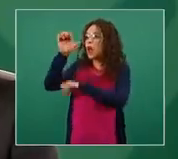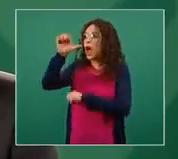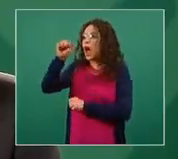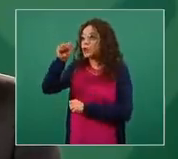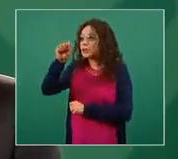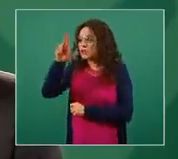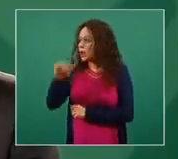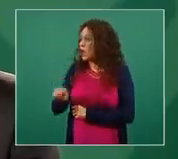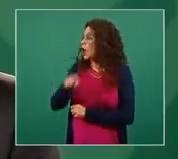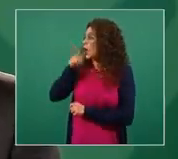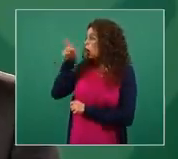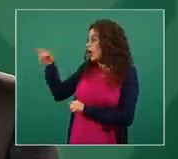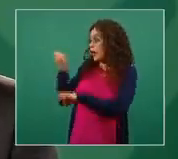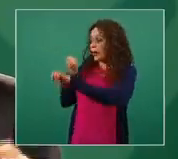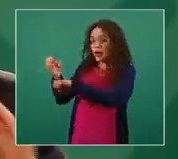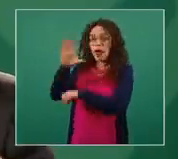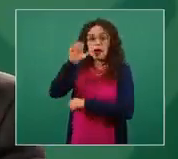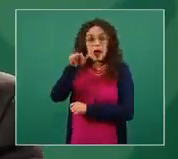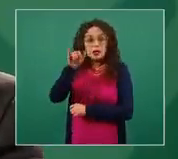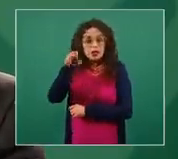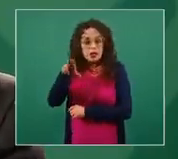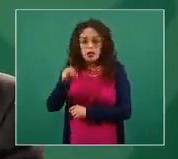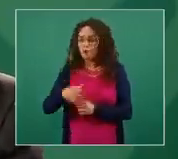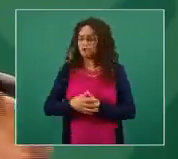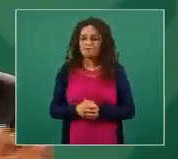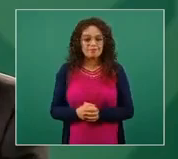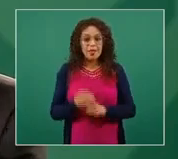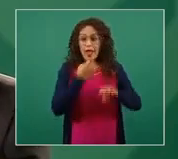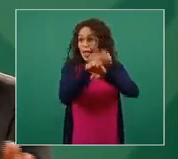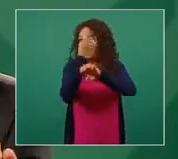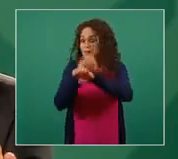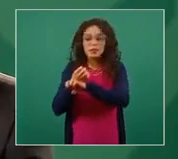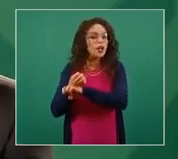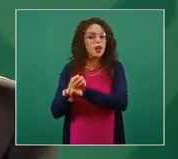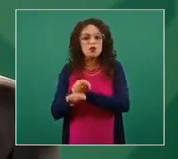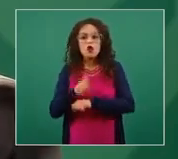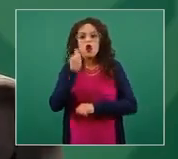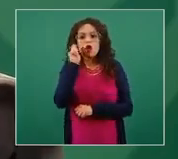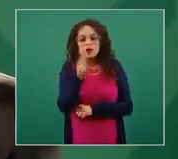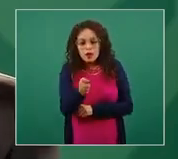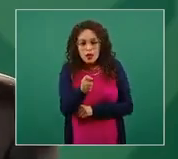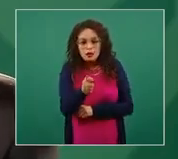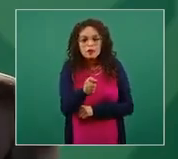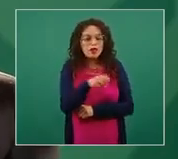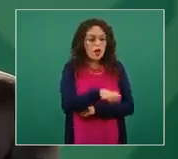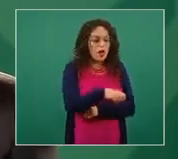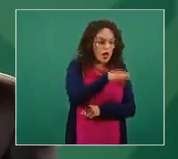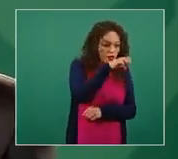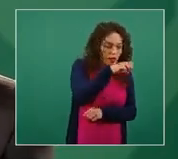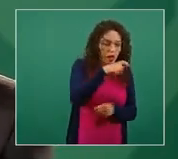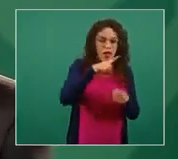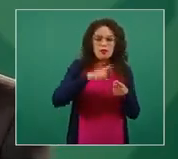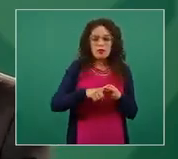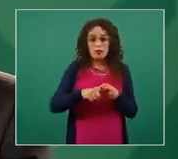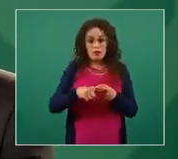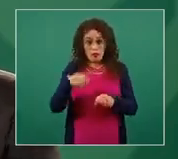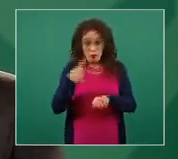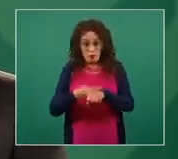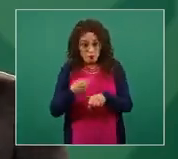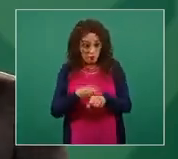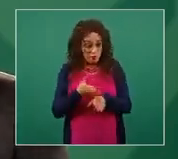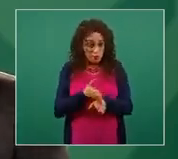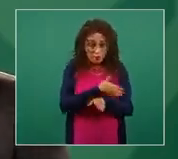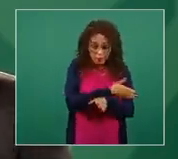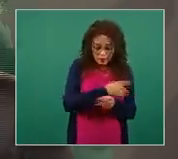No, no es por estado, es por segmento poblacional edad, comorbilidades, riesgo